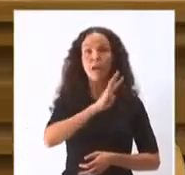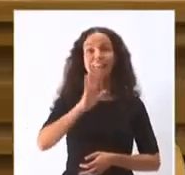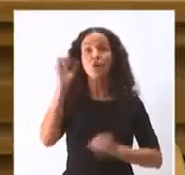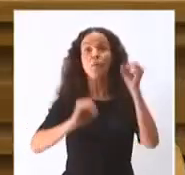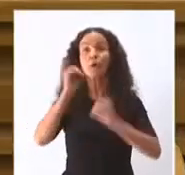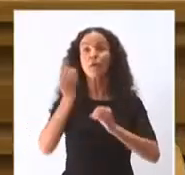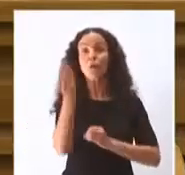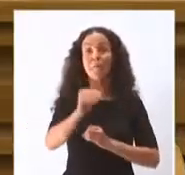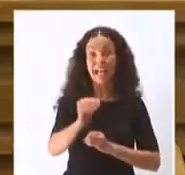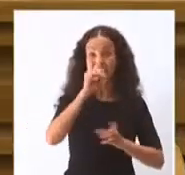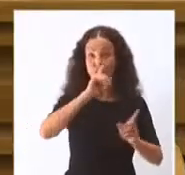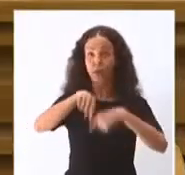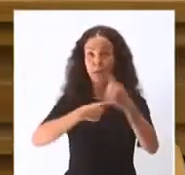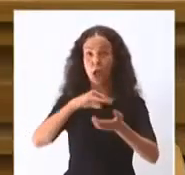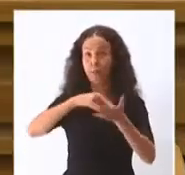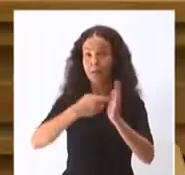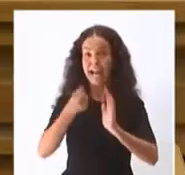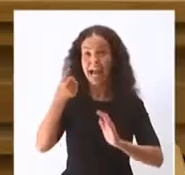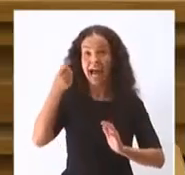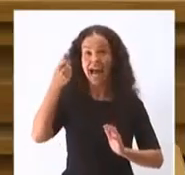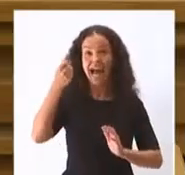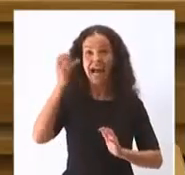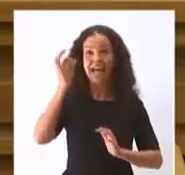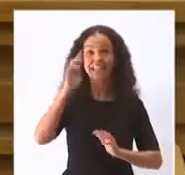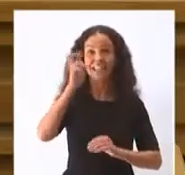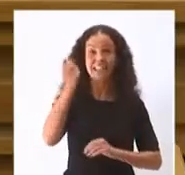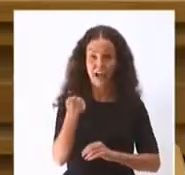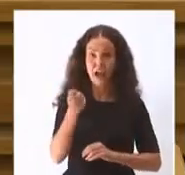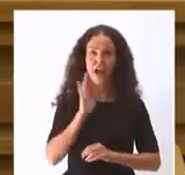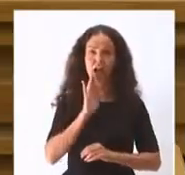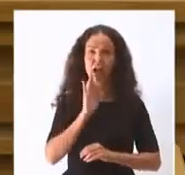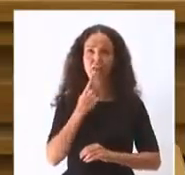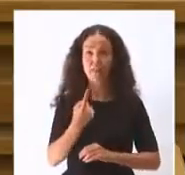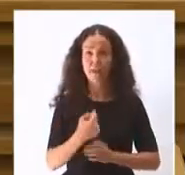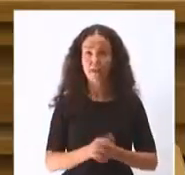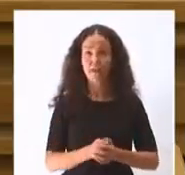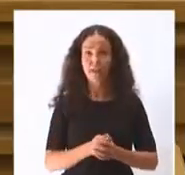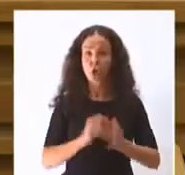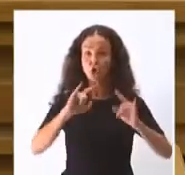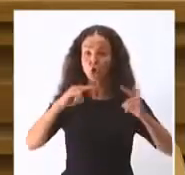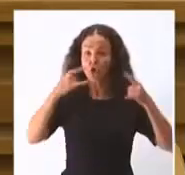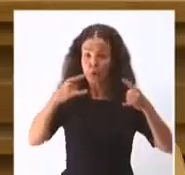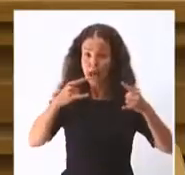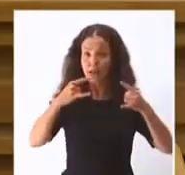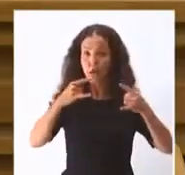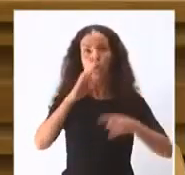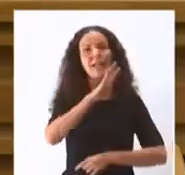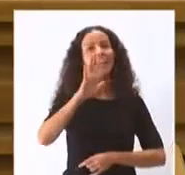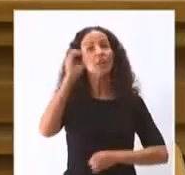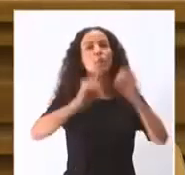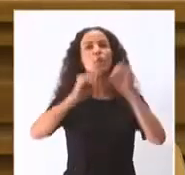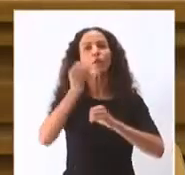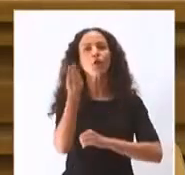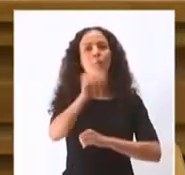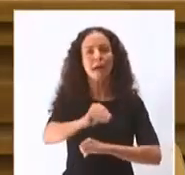en el 2022 el plan astra como les decía no doblar doblarse a lo largo de la legislatura un 45% más solo ahora